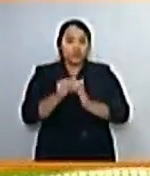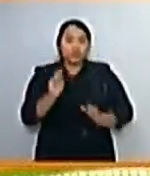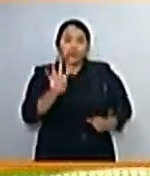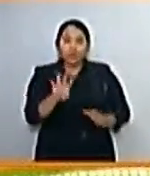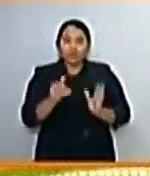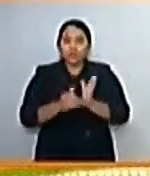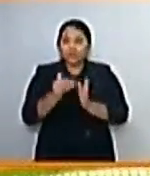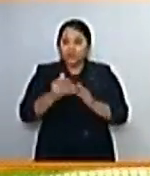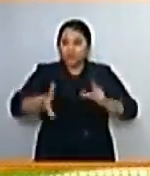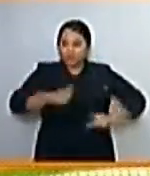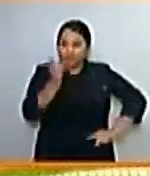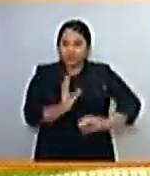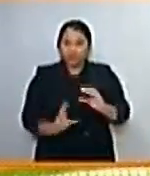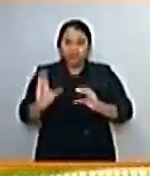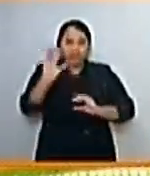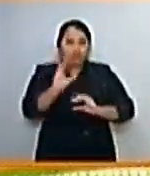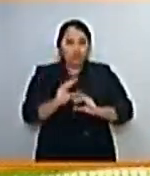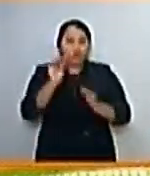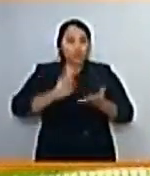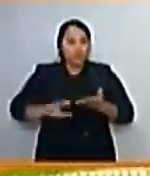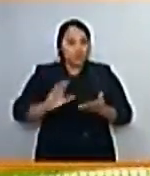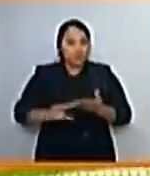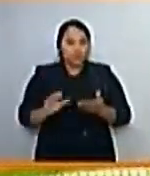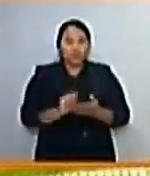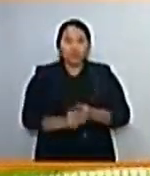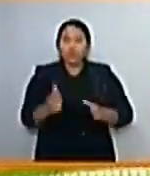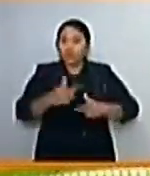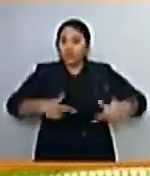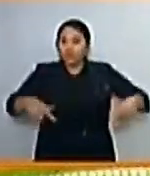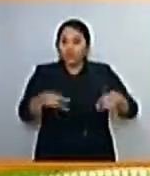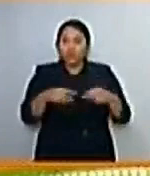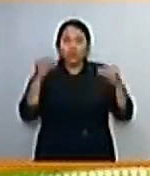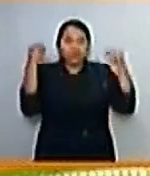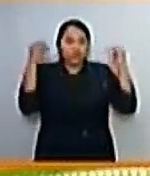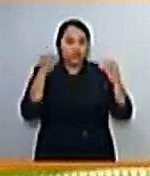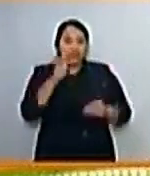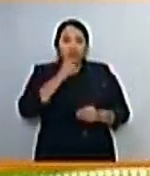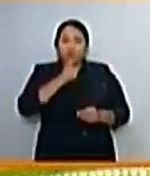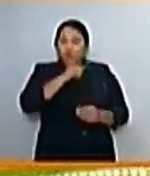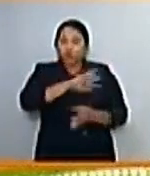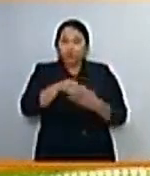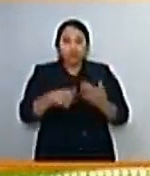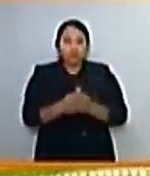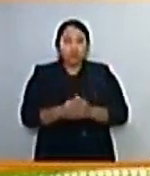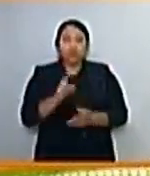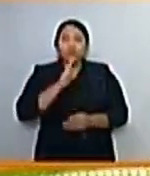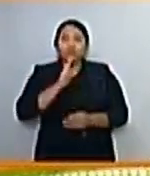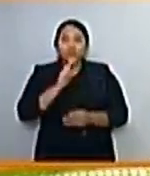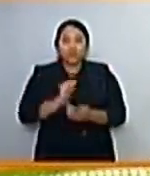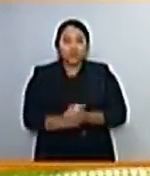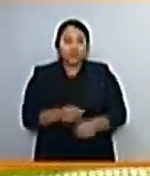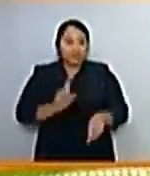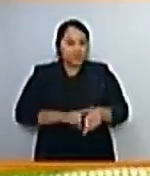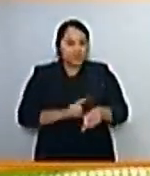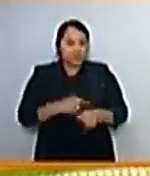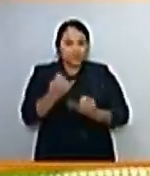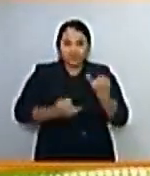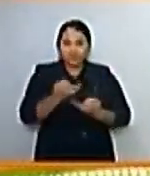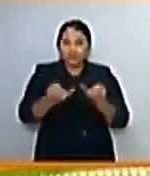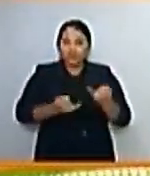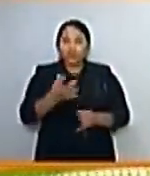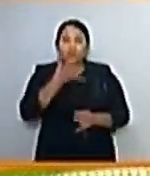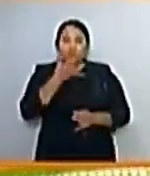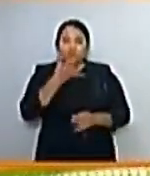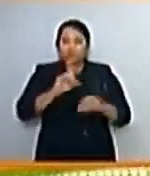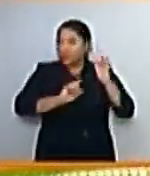millones de lempiras con la jugada doble. Así que todavía es tiempo de comprar su boleto en cualquier punto de ventas loto. Y ha llegado el momento de tu juego favorito junto a la